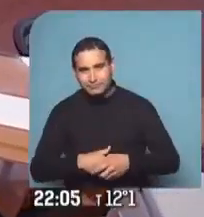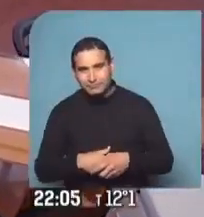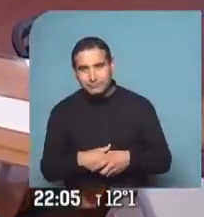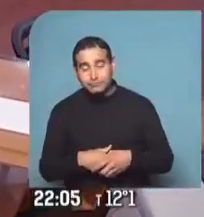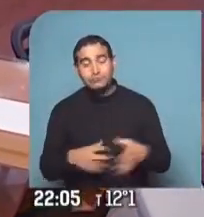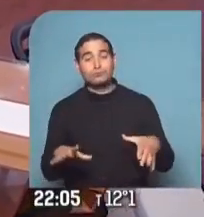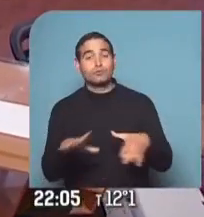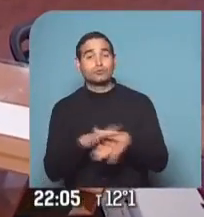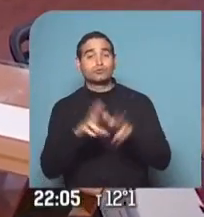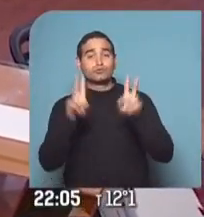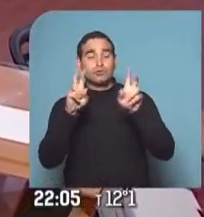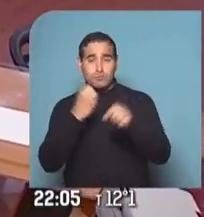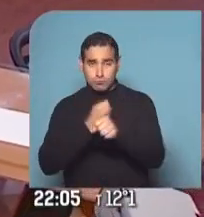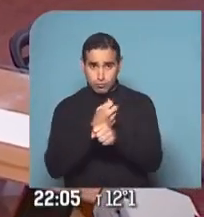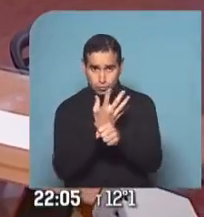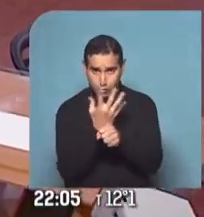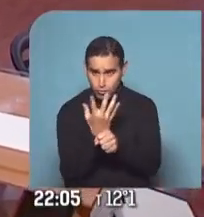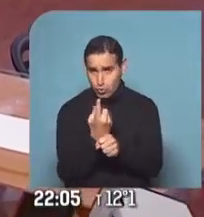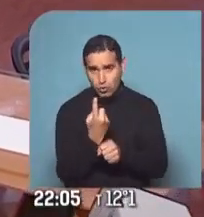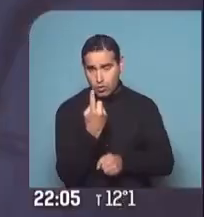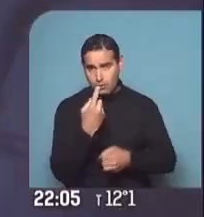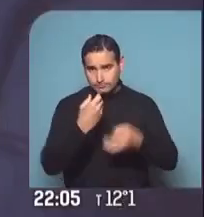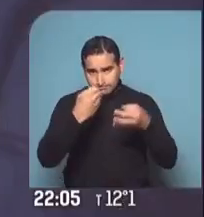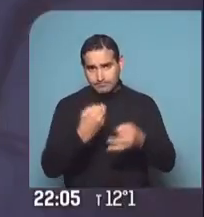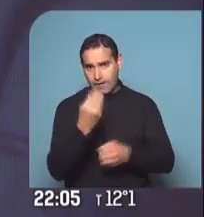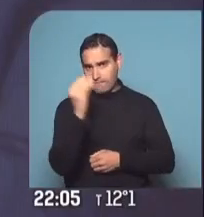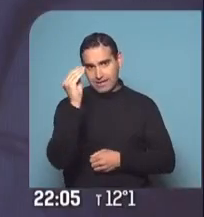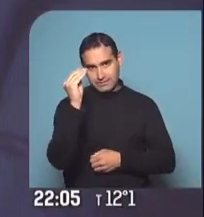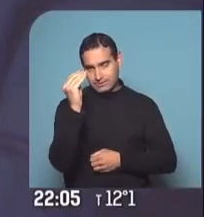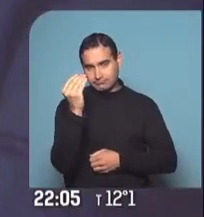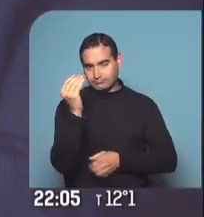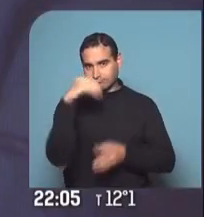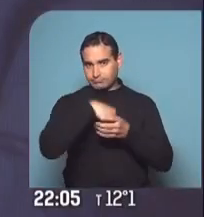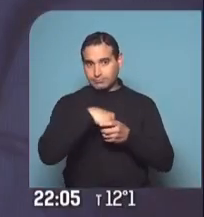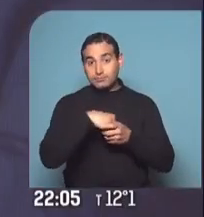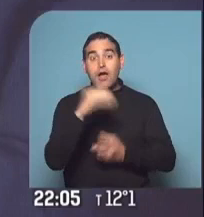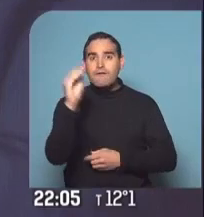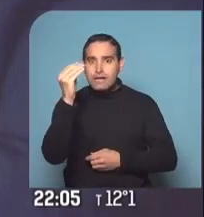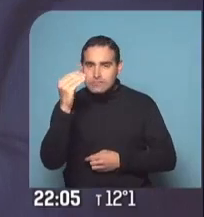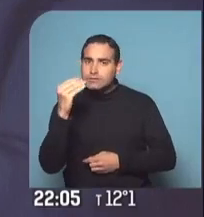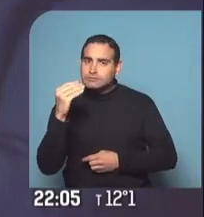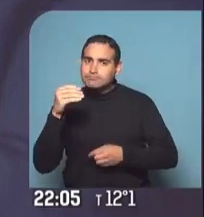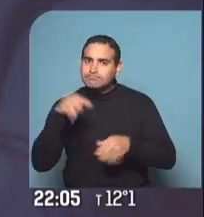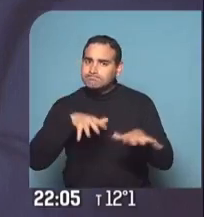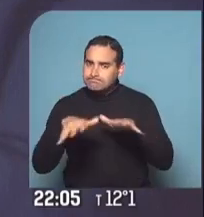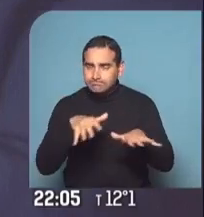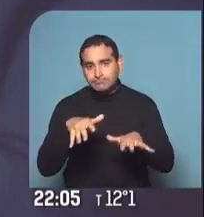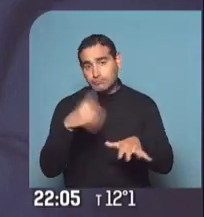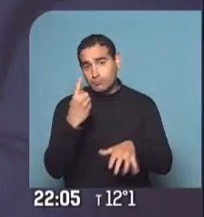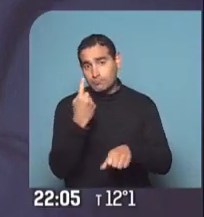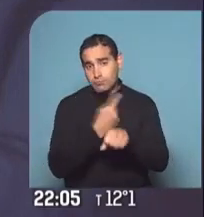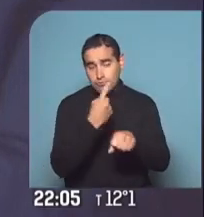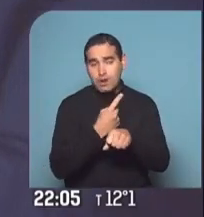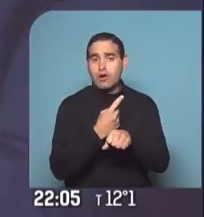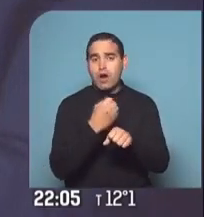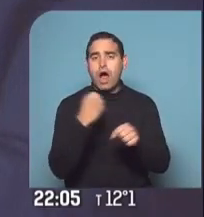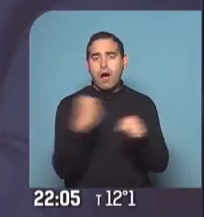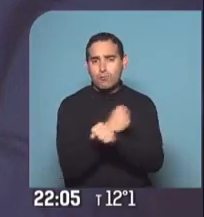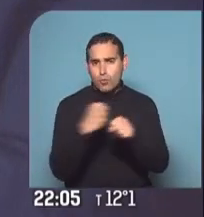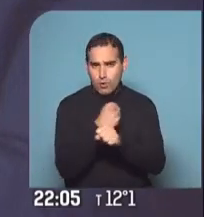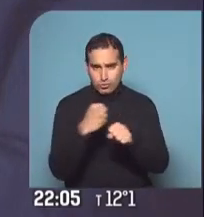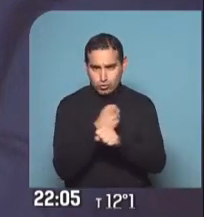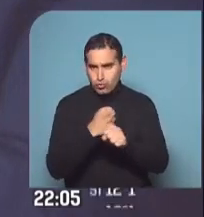Y hablando de Mercosur, uno de sus pilares es Brasil. Y en Brasil suceden cosas. Por un lado, la aprobación del primer tramo